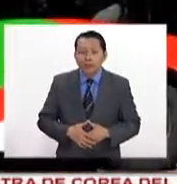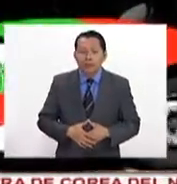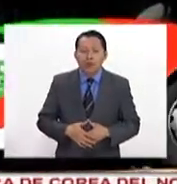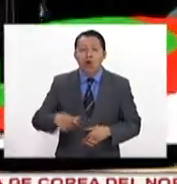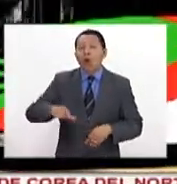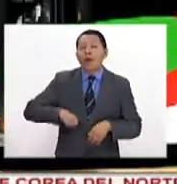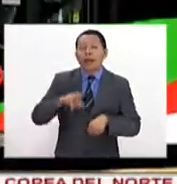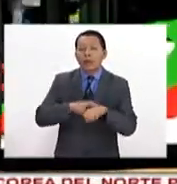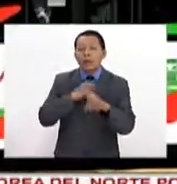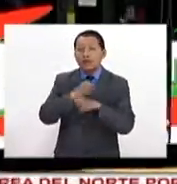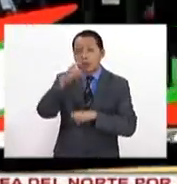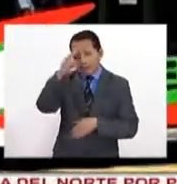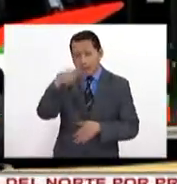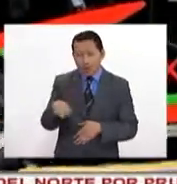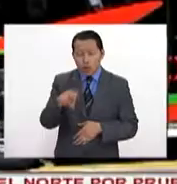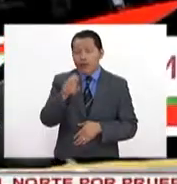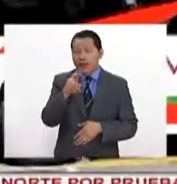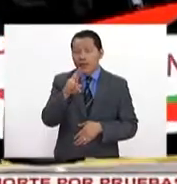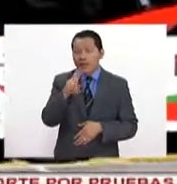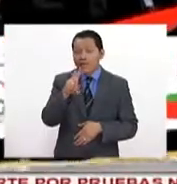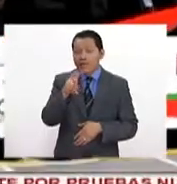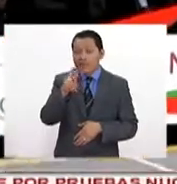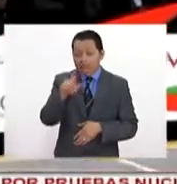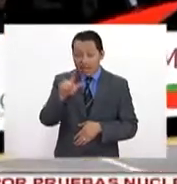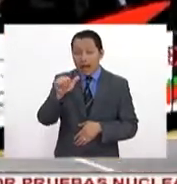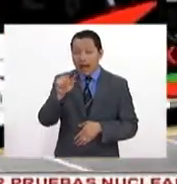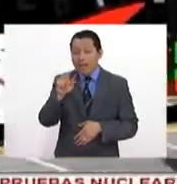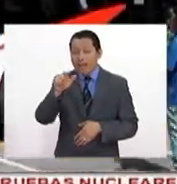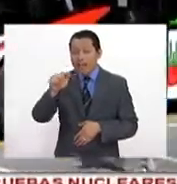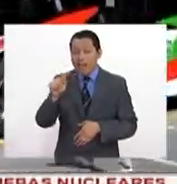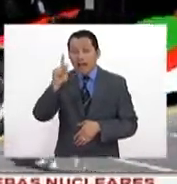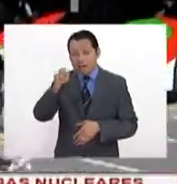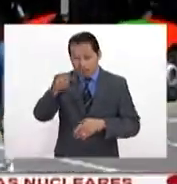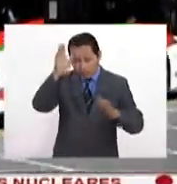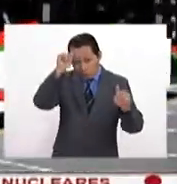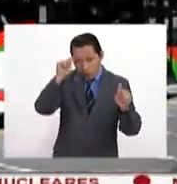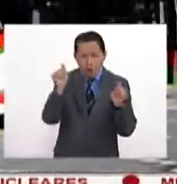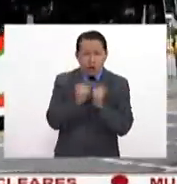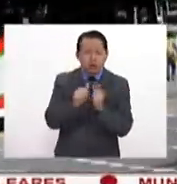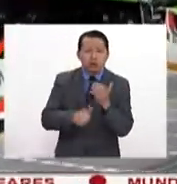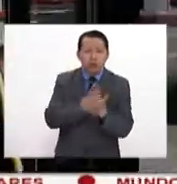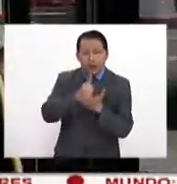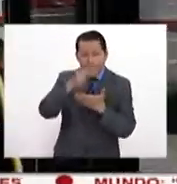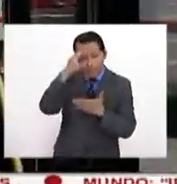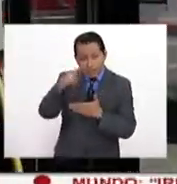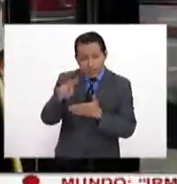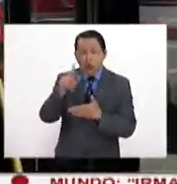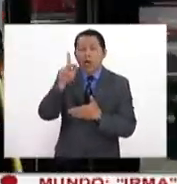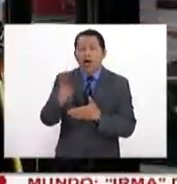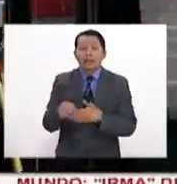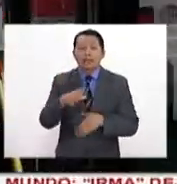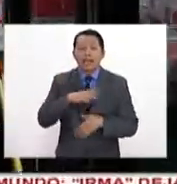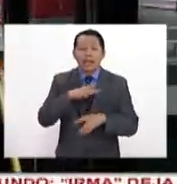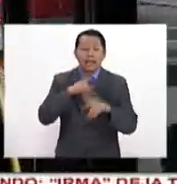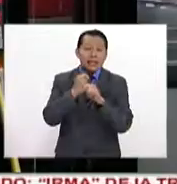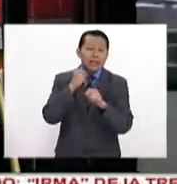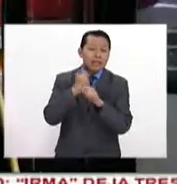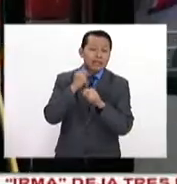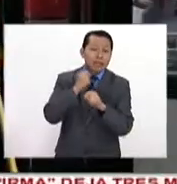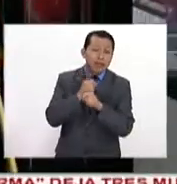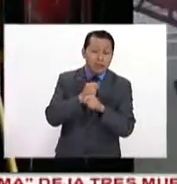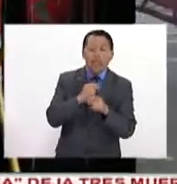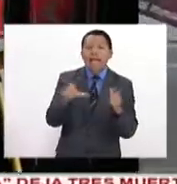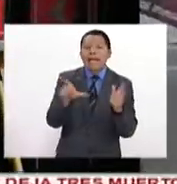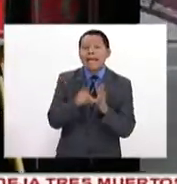El gobernador del Estado de México, Erubiel Ávila, anunció que se llegó a un acuerdo con la Ciudad de México para que las unidades del transporte público de la